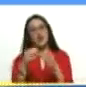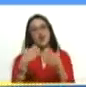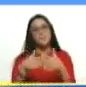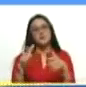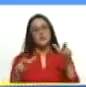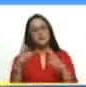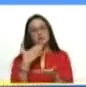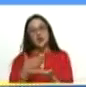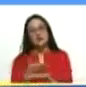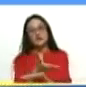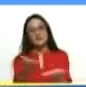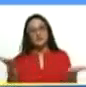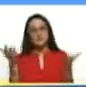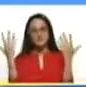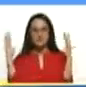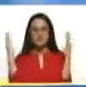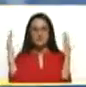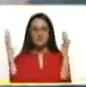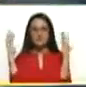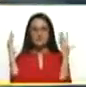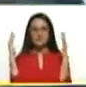Muchísimas gracias.